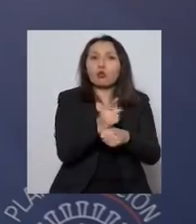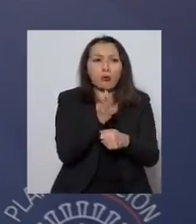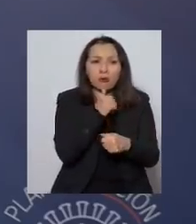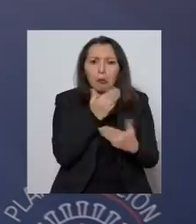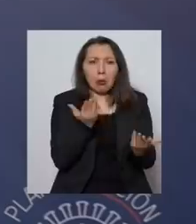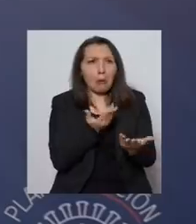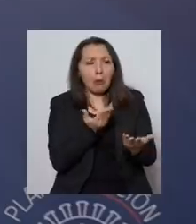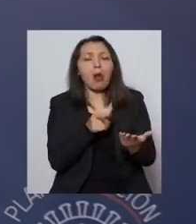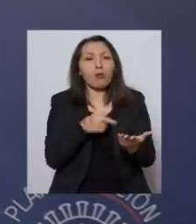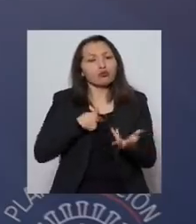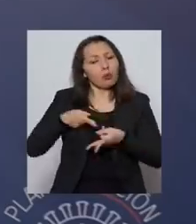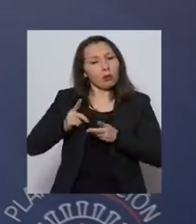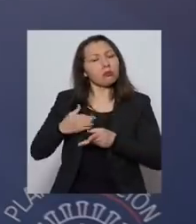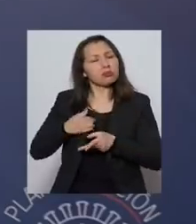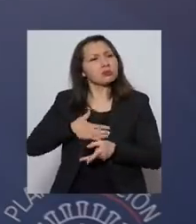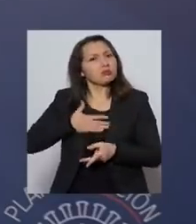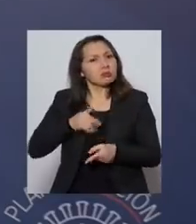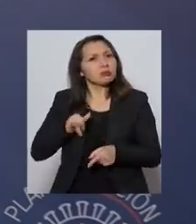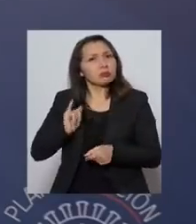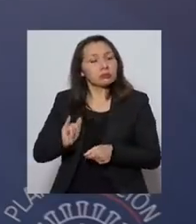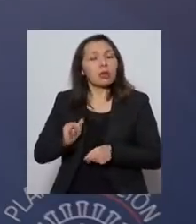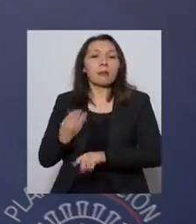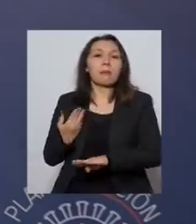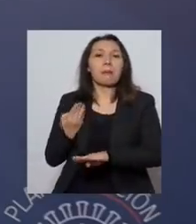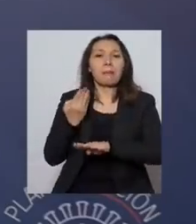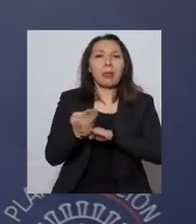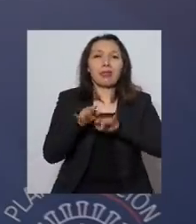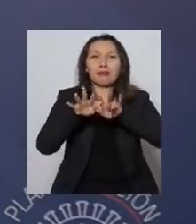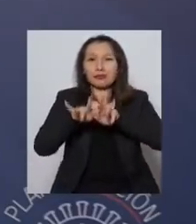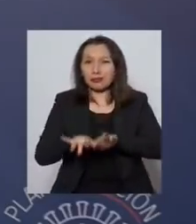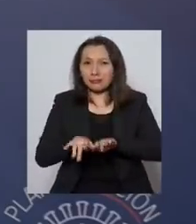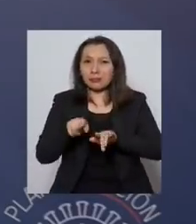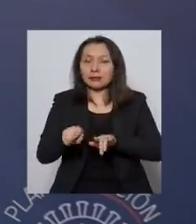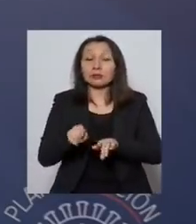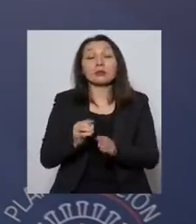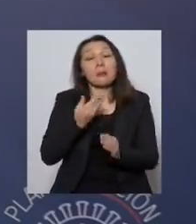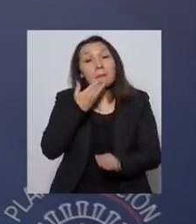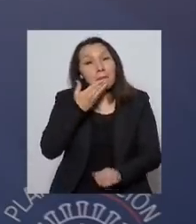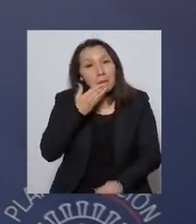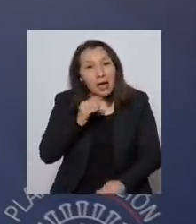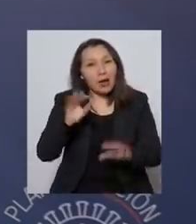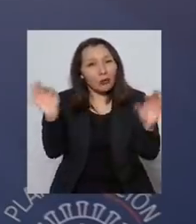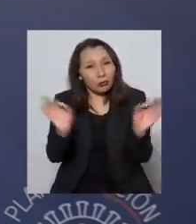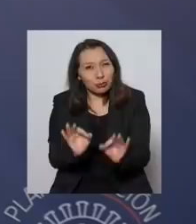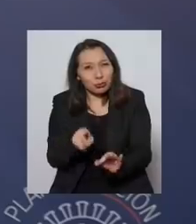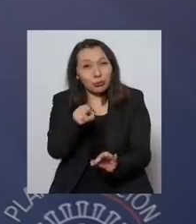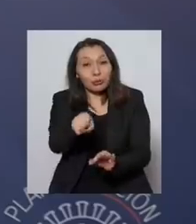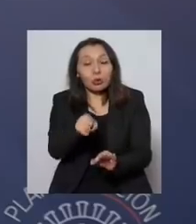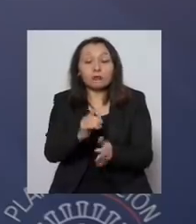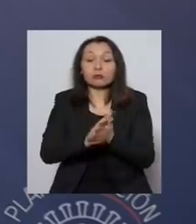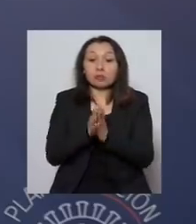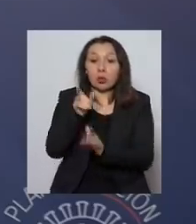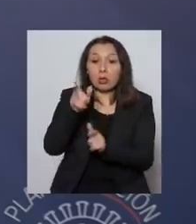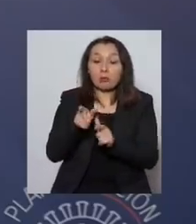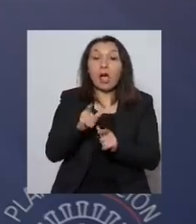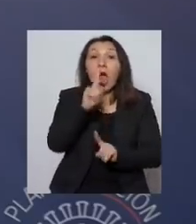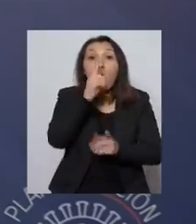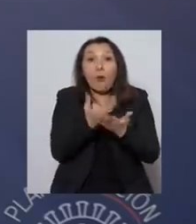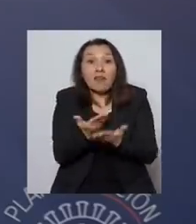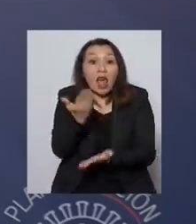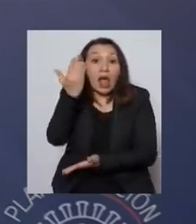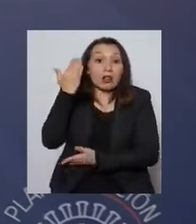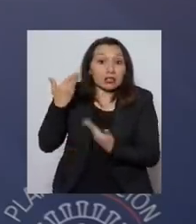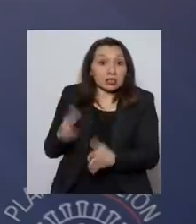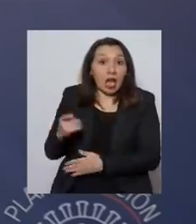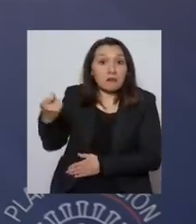sienten que tienen derecho al beneficio y por lo tanto solicitan el pago. Por lo tanto, la recomendación general es que todo aquel que haya recibido un